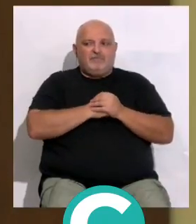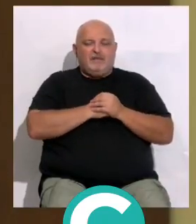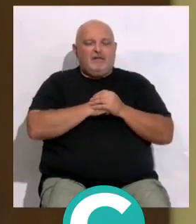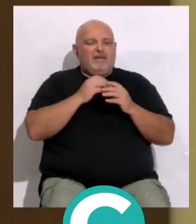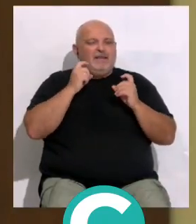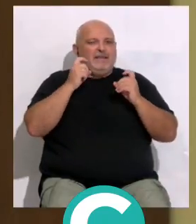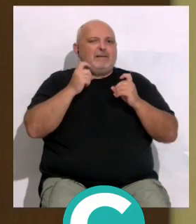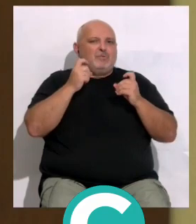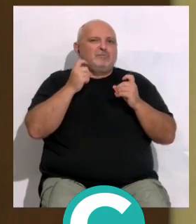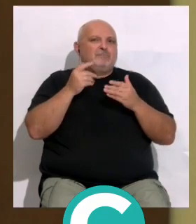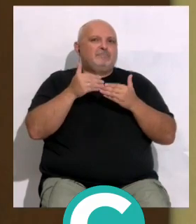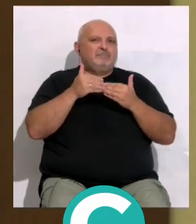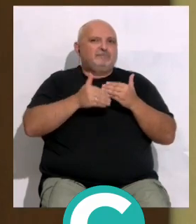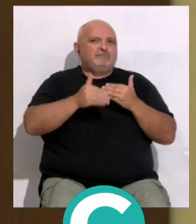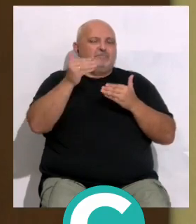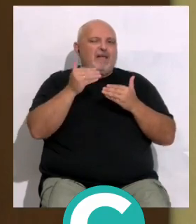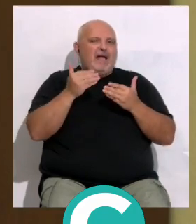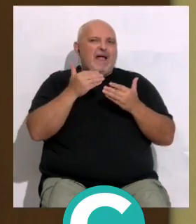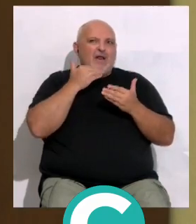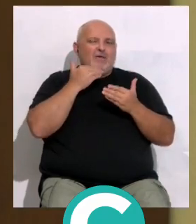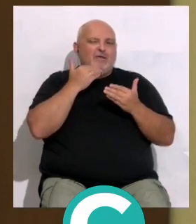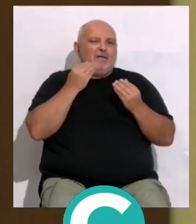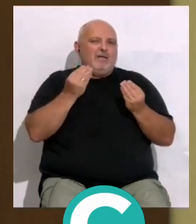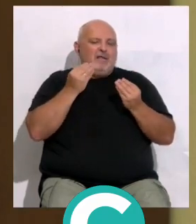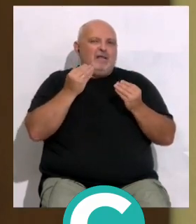estamos procurando que de alguna forma quede